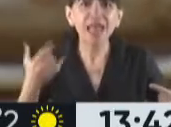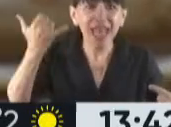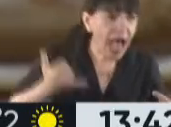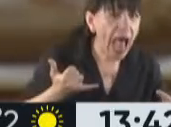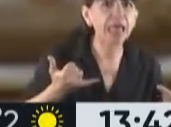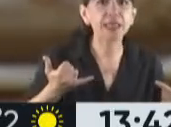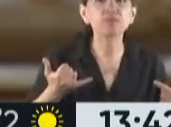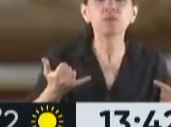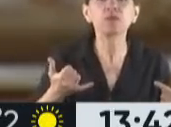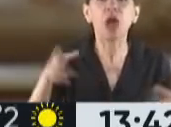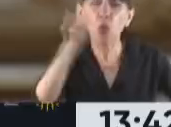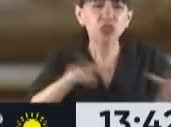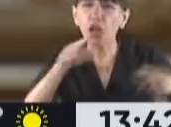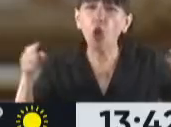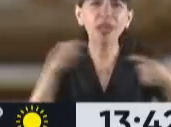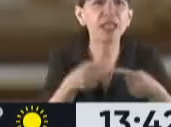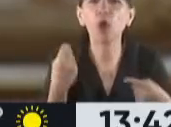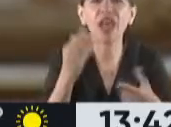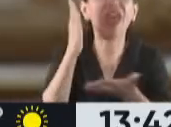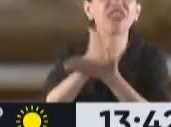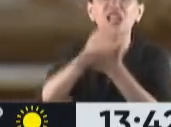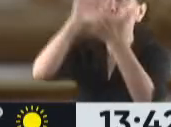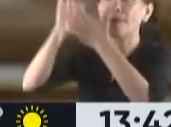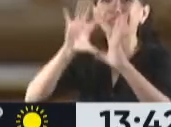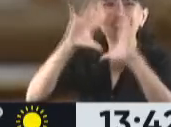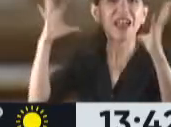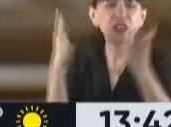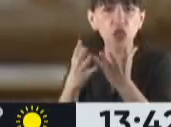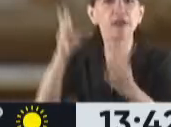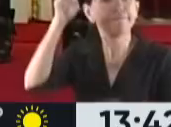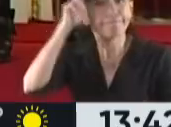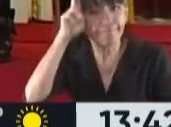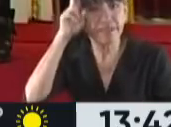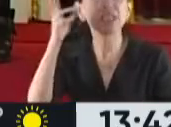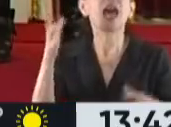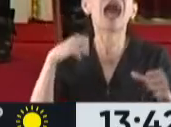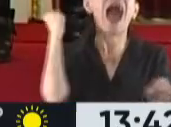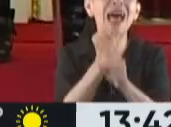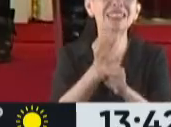haya respeto del derecho internacional y para conseguir una paz justa y duradera.